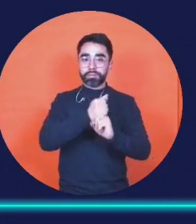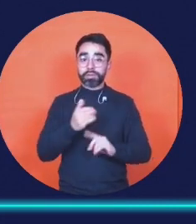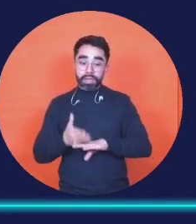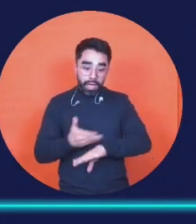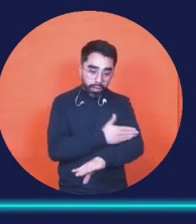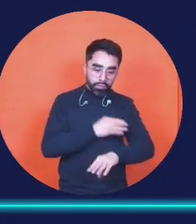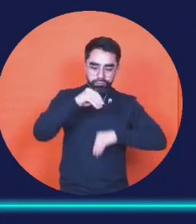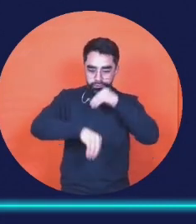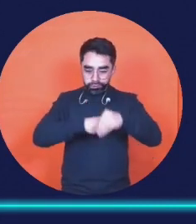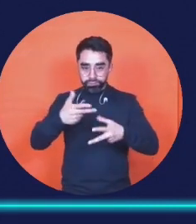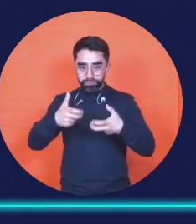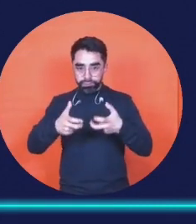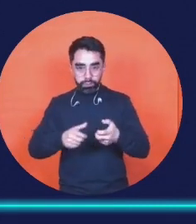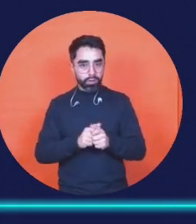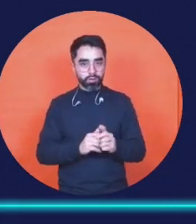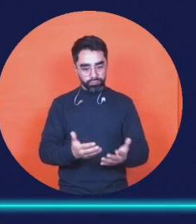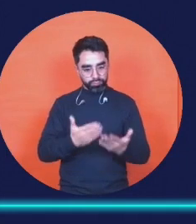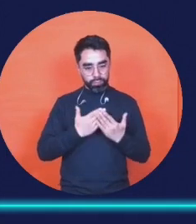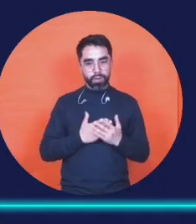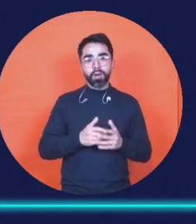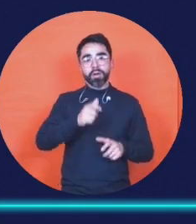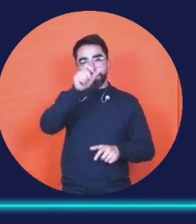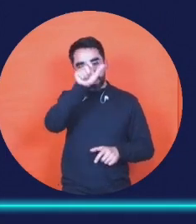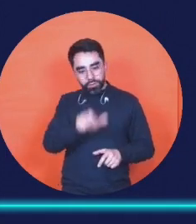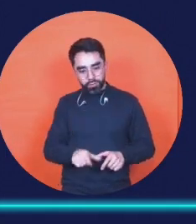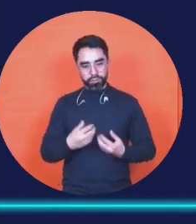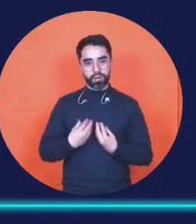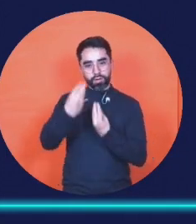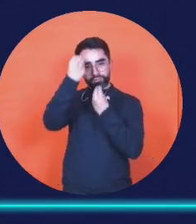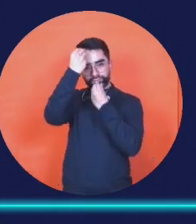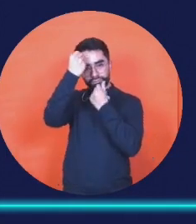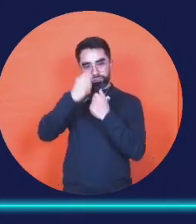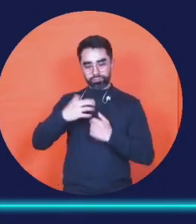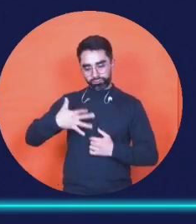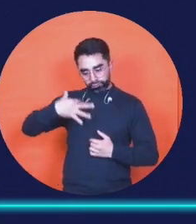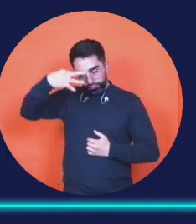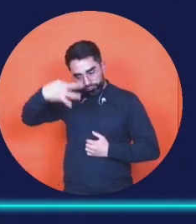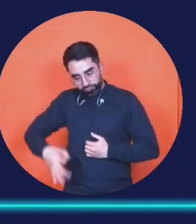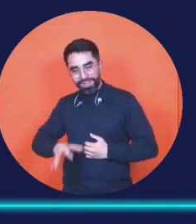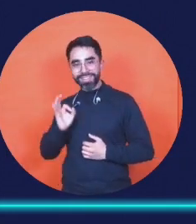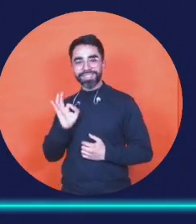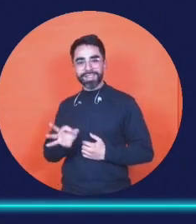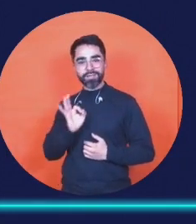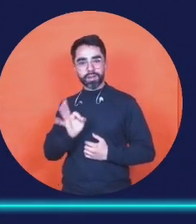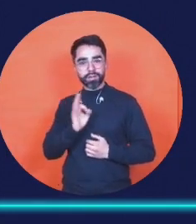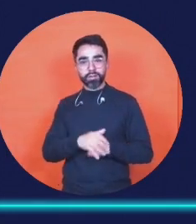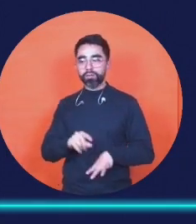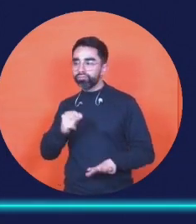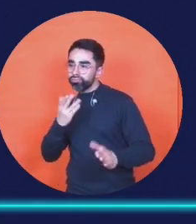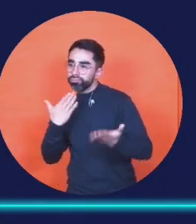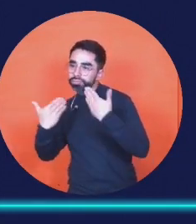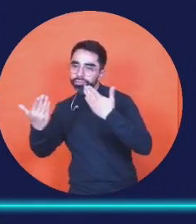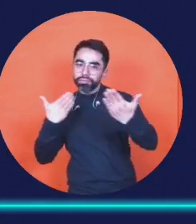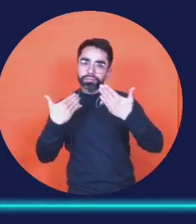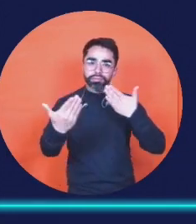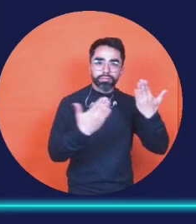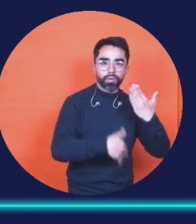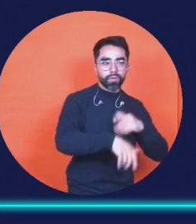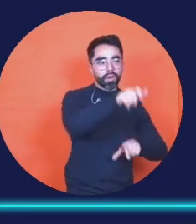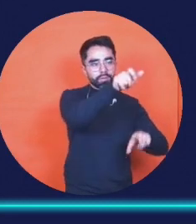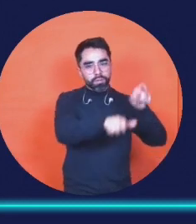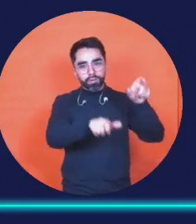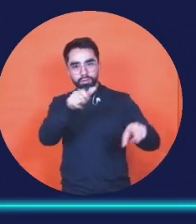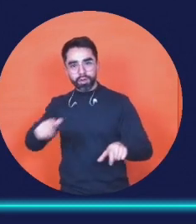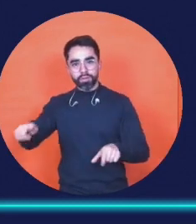como personas que tienen un conjunto de valores y una ética alineada con la cual podemos confiar los unos en los otros y